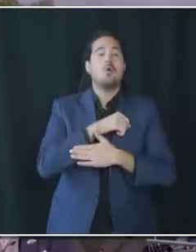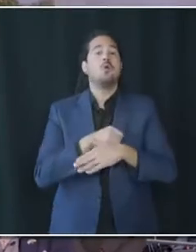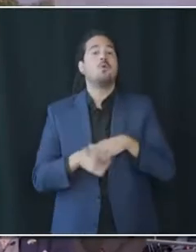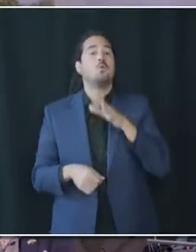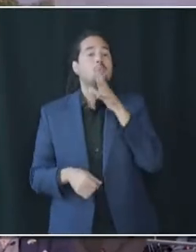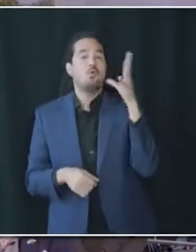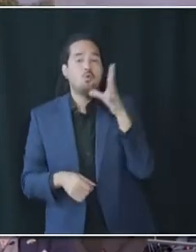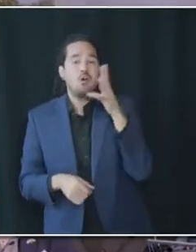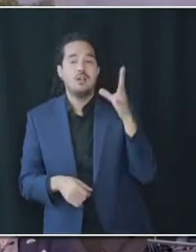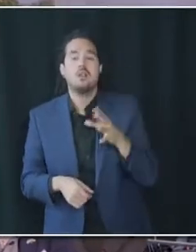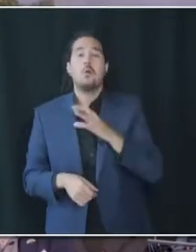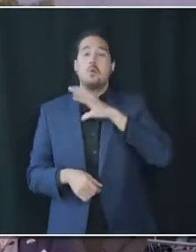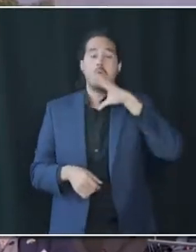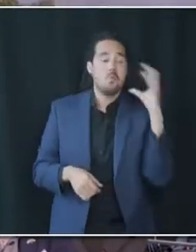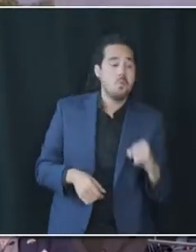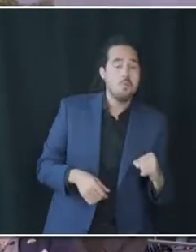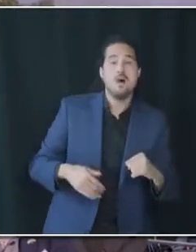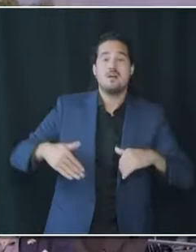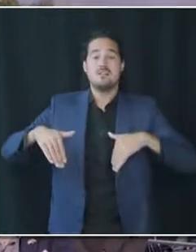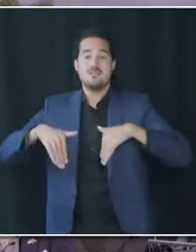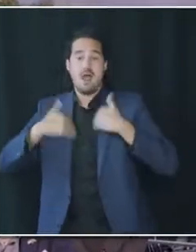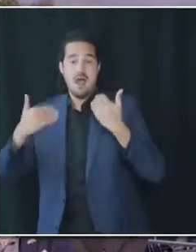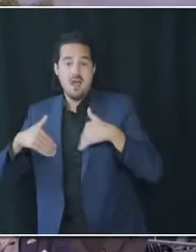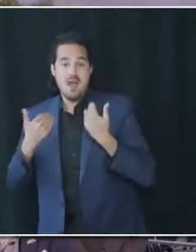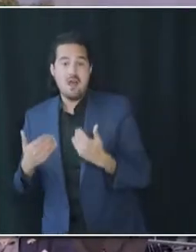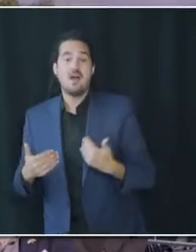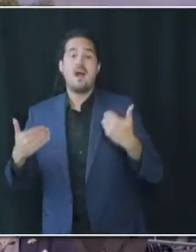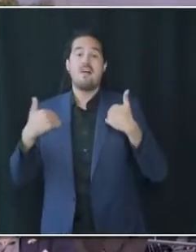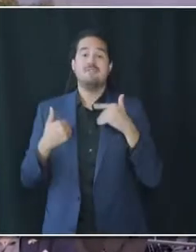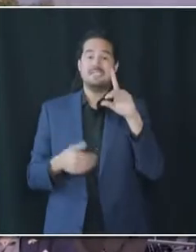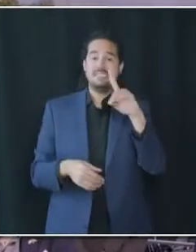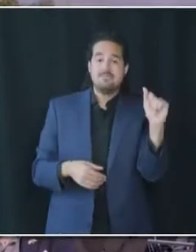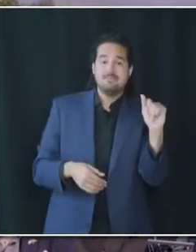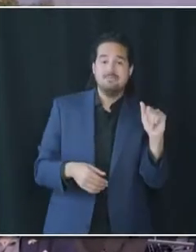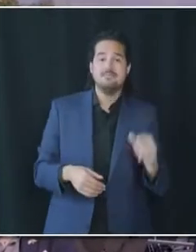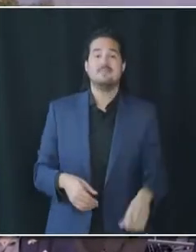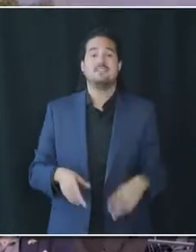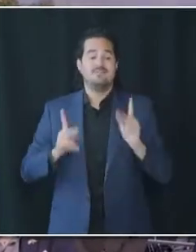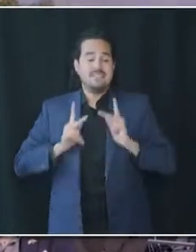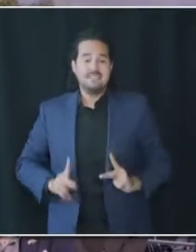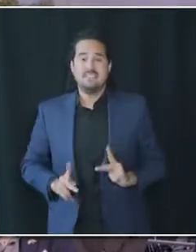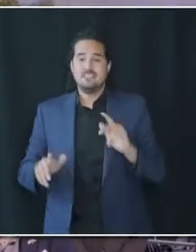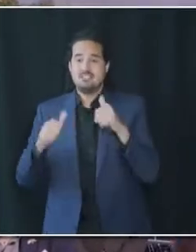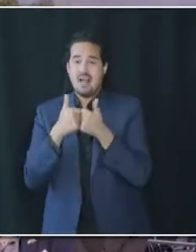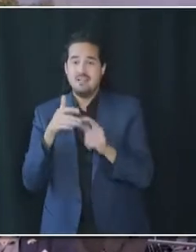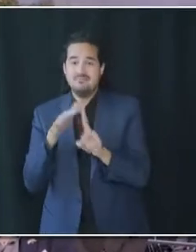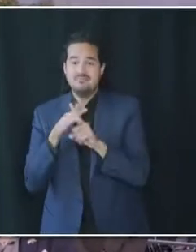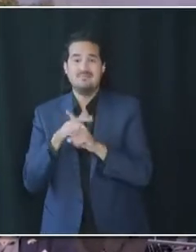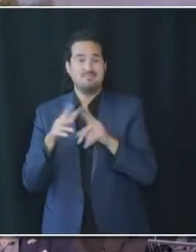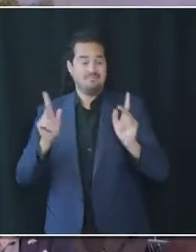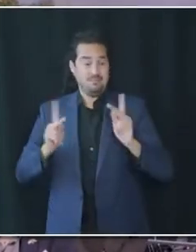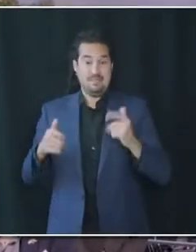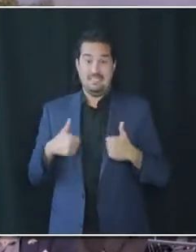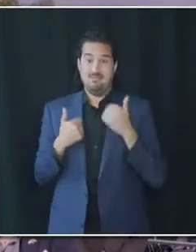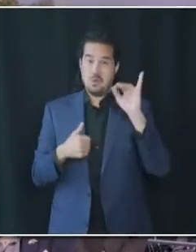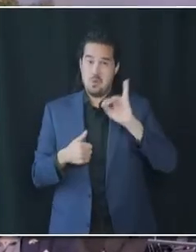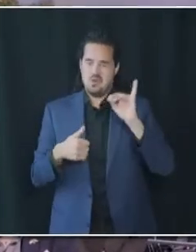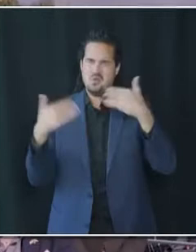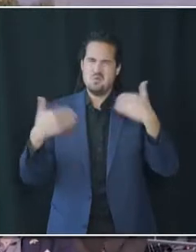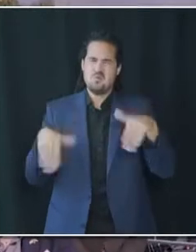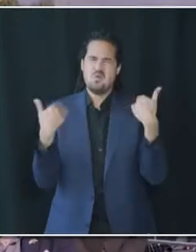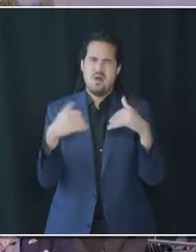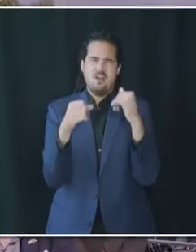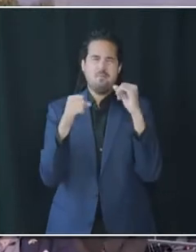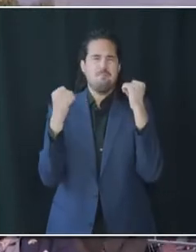avanzada edad jóvenes personas con retos físicos todos viviendo aquí somos una comunidad diversa y multicultural